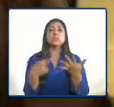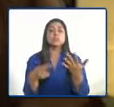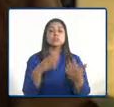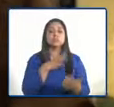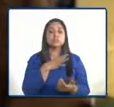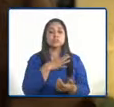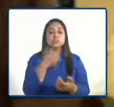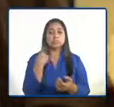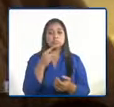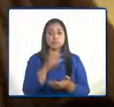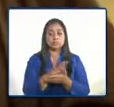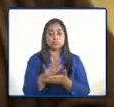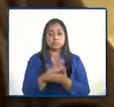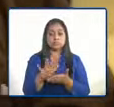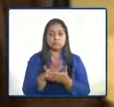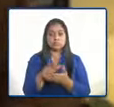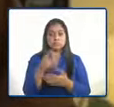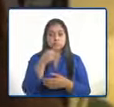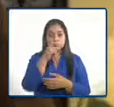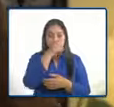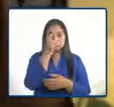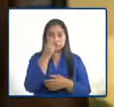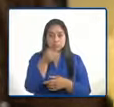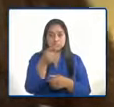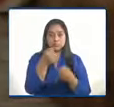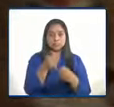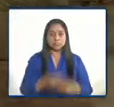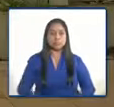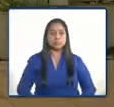la ejecución de trabajo que ustedes realizan. Muchas gracias.